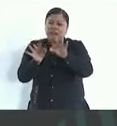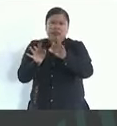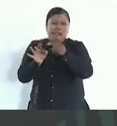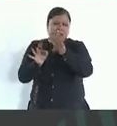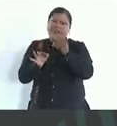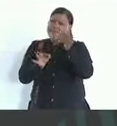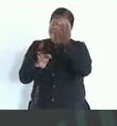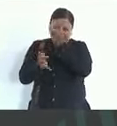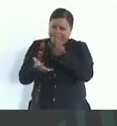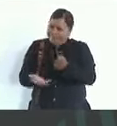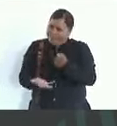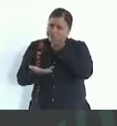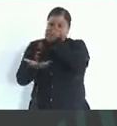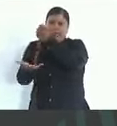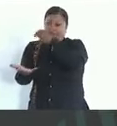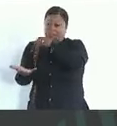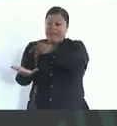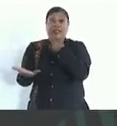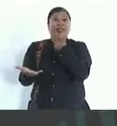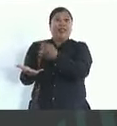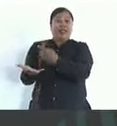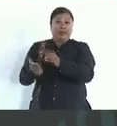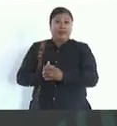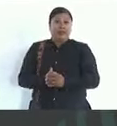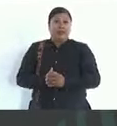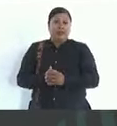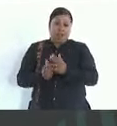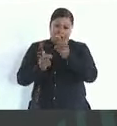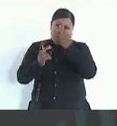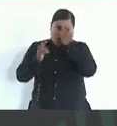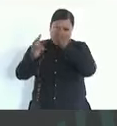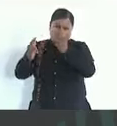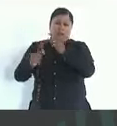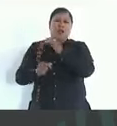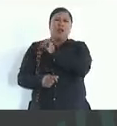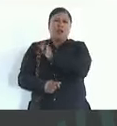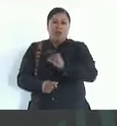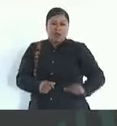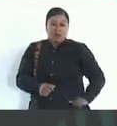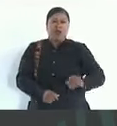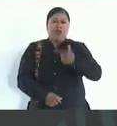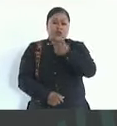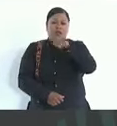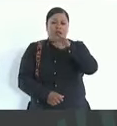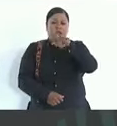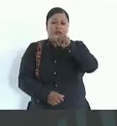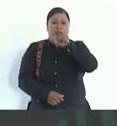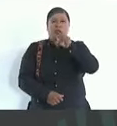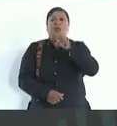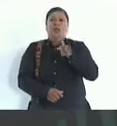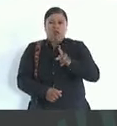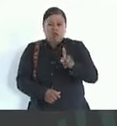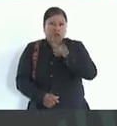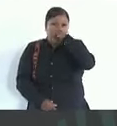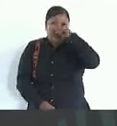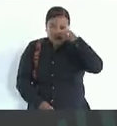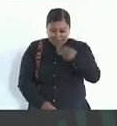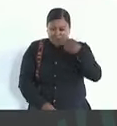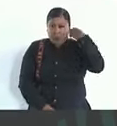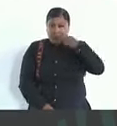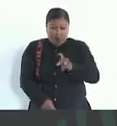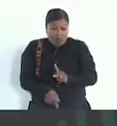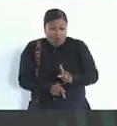presente que la letra dice: Honorable Ayuntamiento de Guelatao de Juárez, Oaxaca, el pueblo de Guelatao